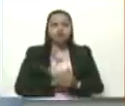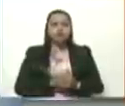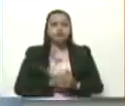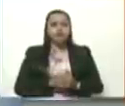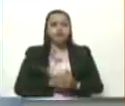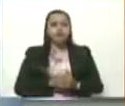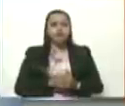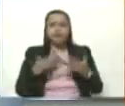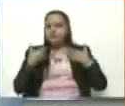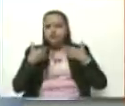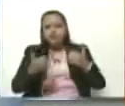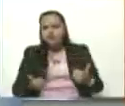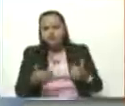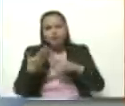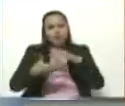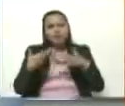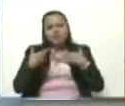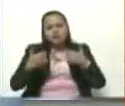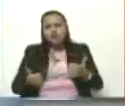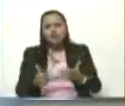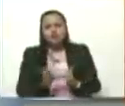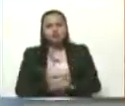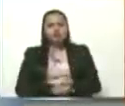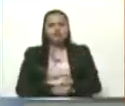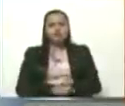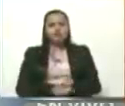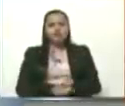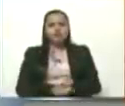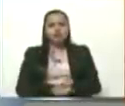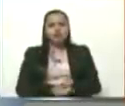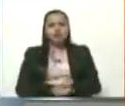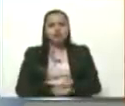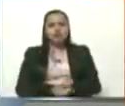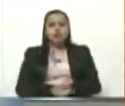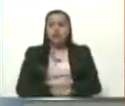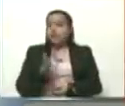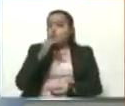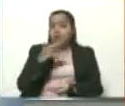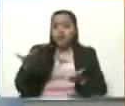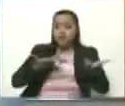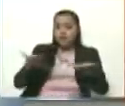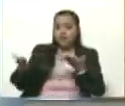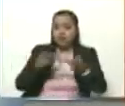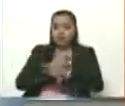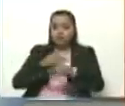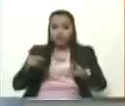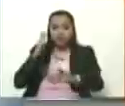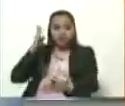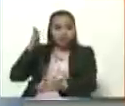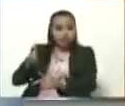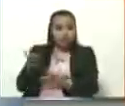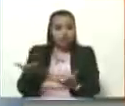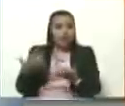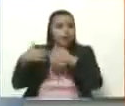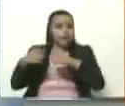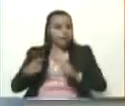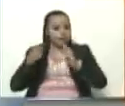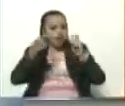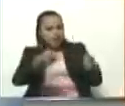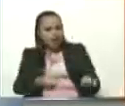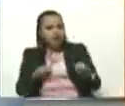afección en su salud y en vez de hacerle ese servicio público empresas que han recibido